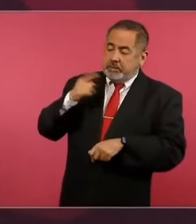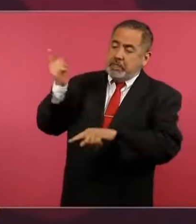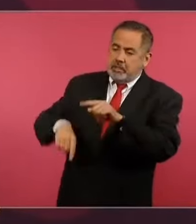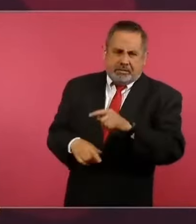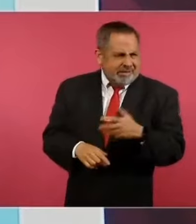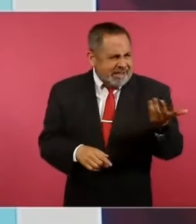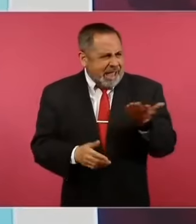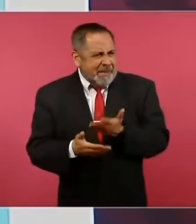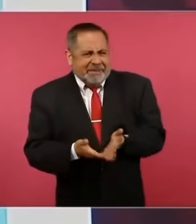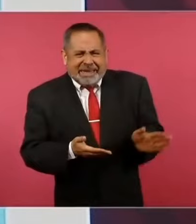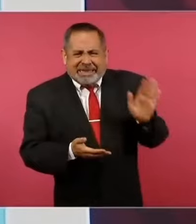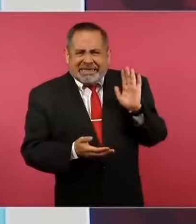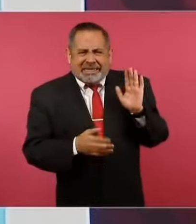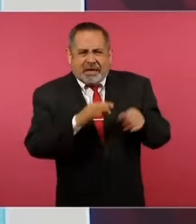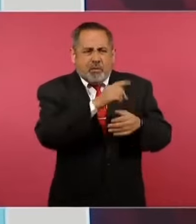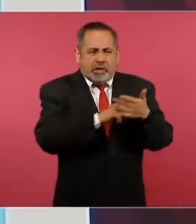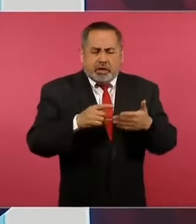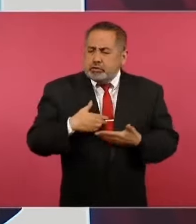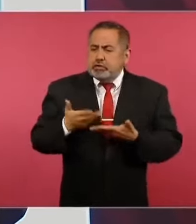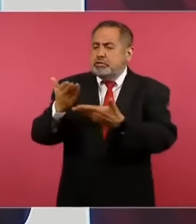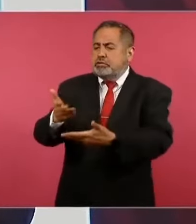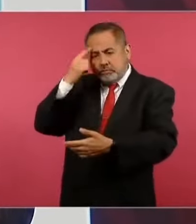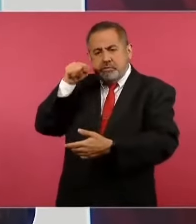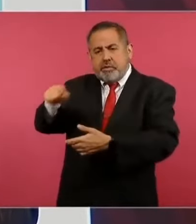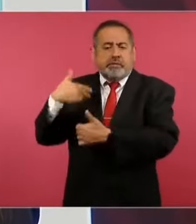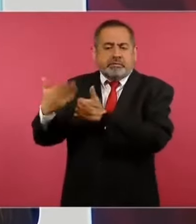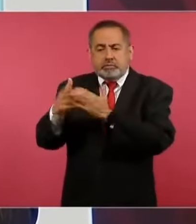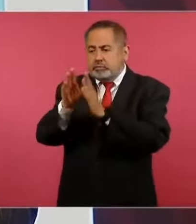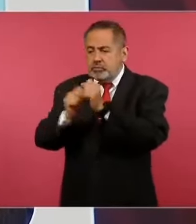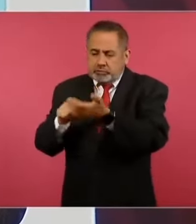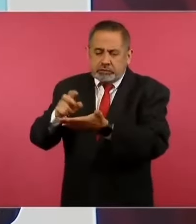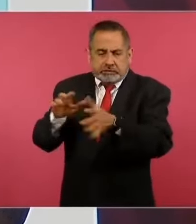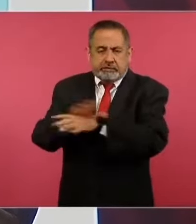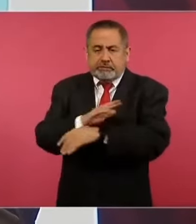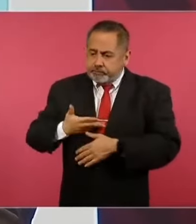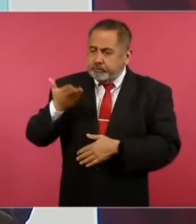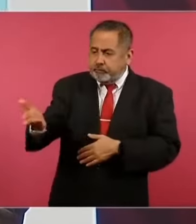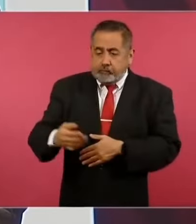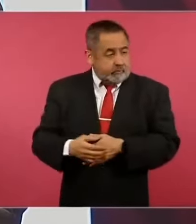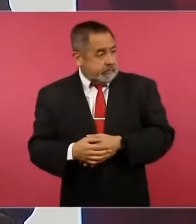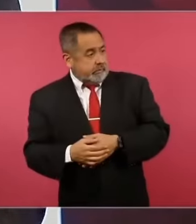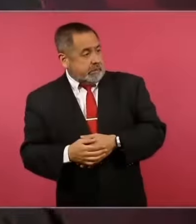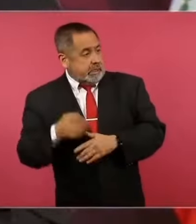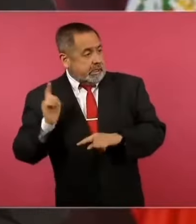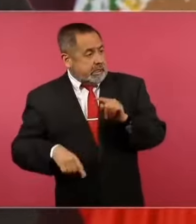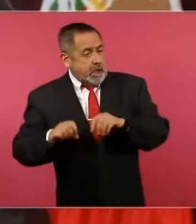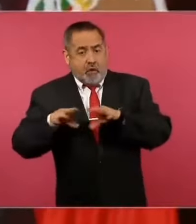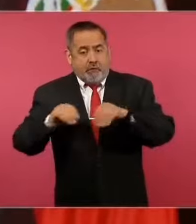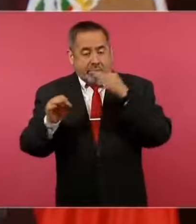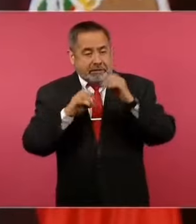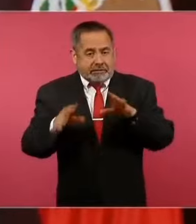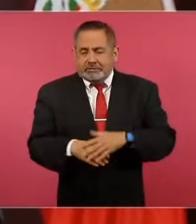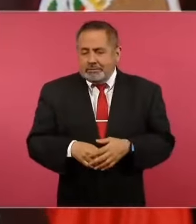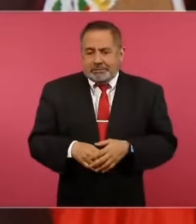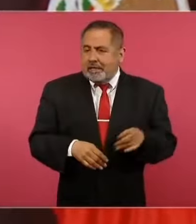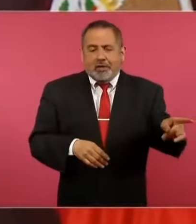las iniciativas que estoy enviando para la reforma a la Constitución. Nada más que ahí no aclaran, porque ni